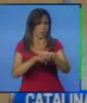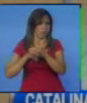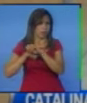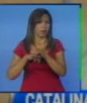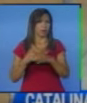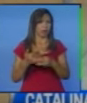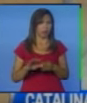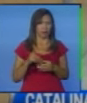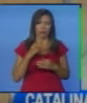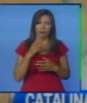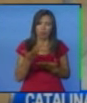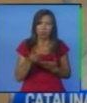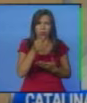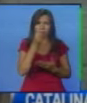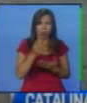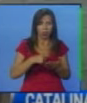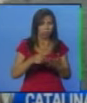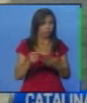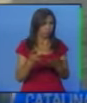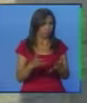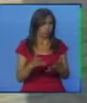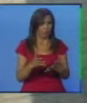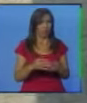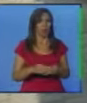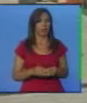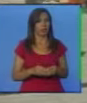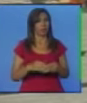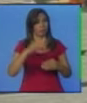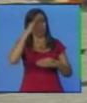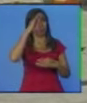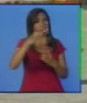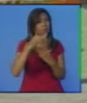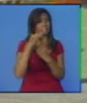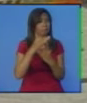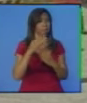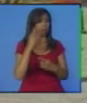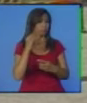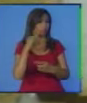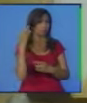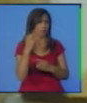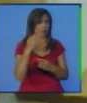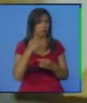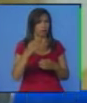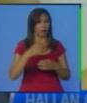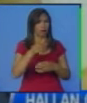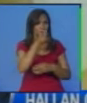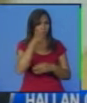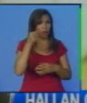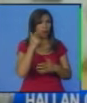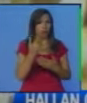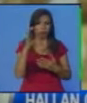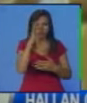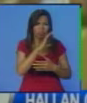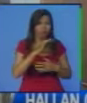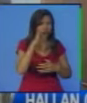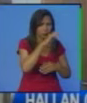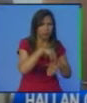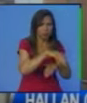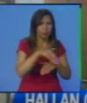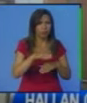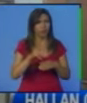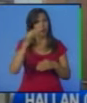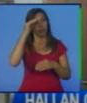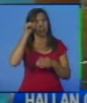implicados en tenencia ilegal de droga. La policía antinarcóticos está realizando allanamientos en diferentes sectores del puerto principal, mientras el ministro del Interior